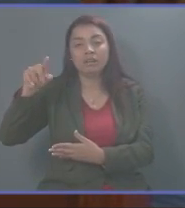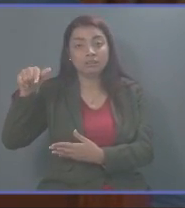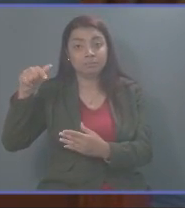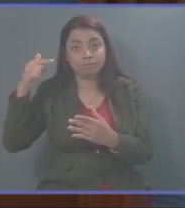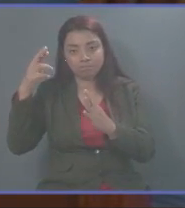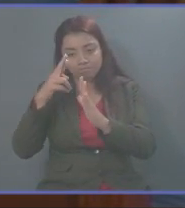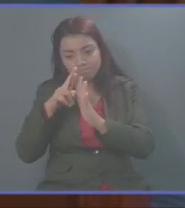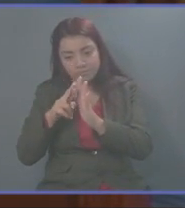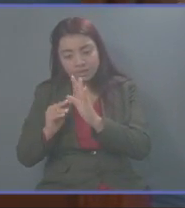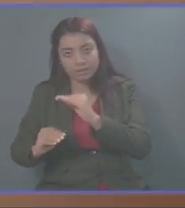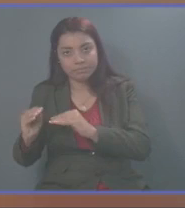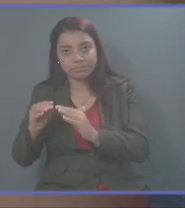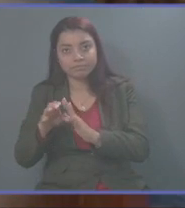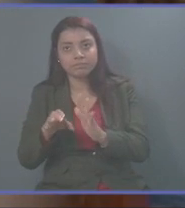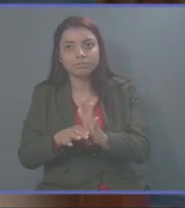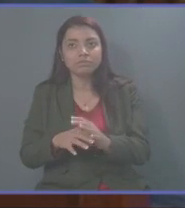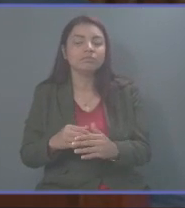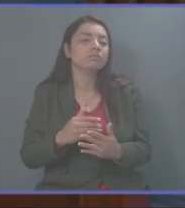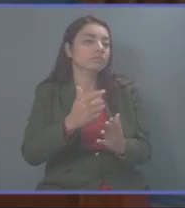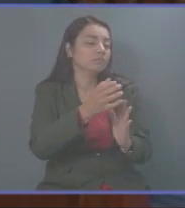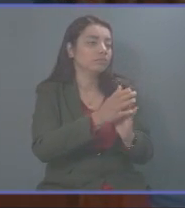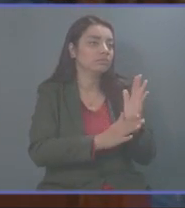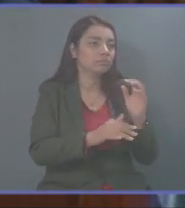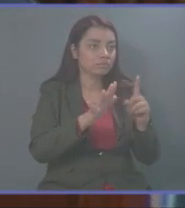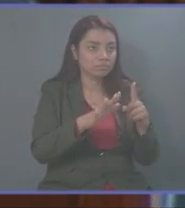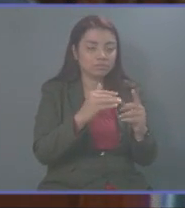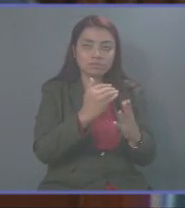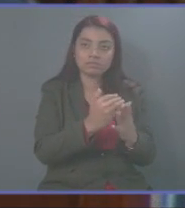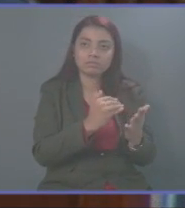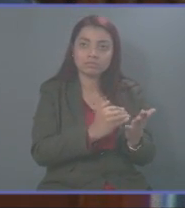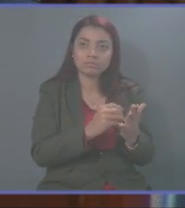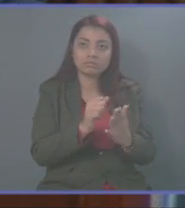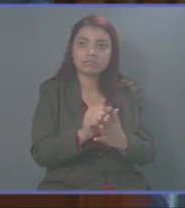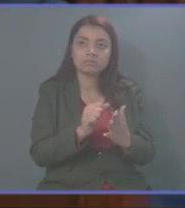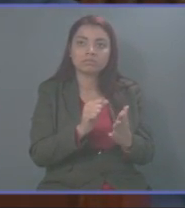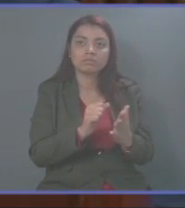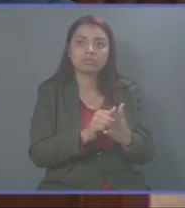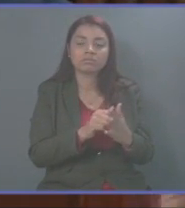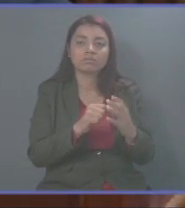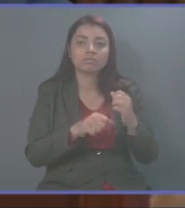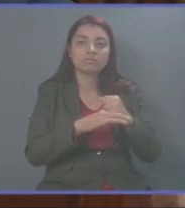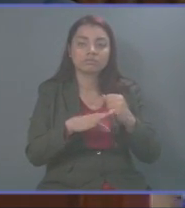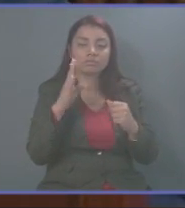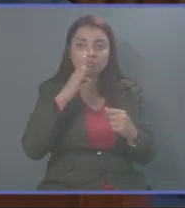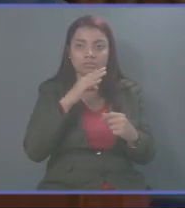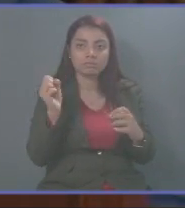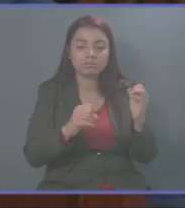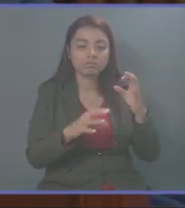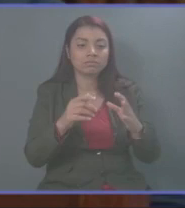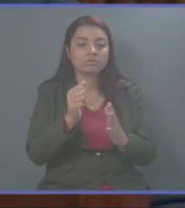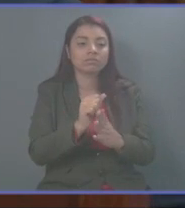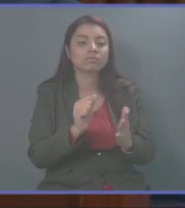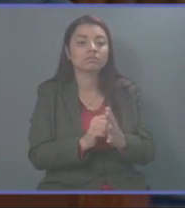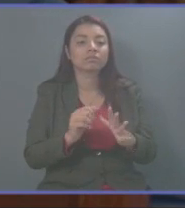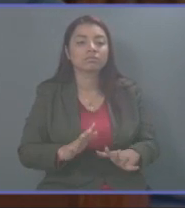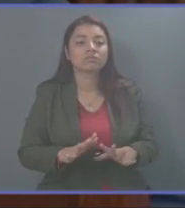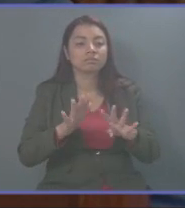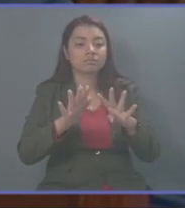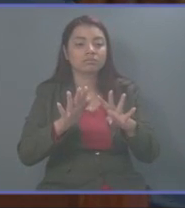reglamento. Capítulo 6 de la gestión integral de los residuos. Generador de residuos. Artículo